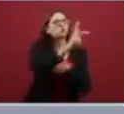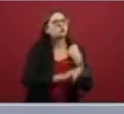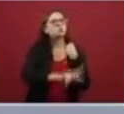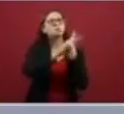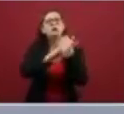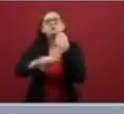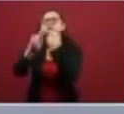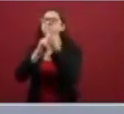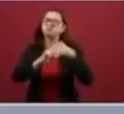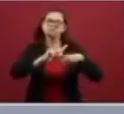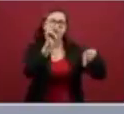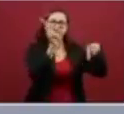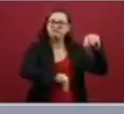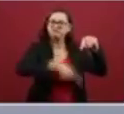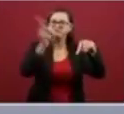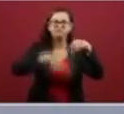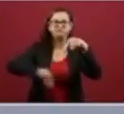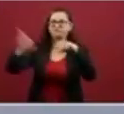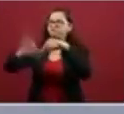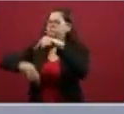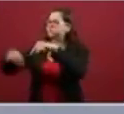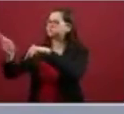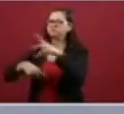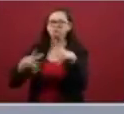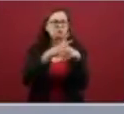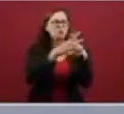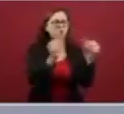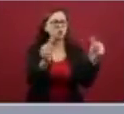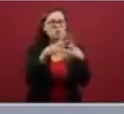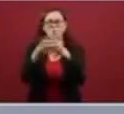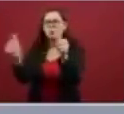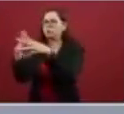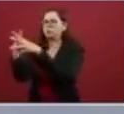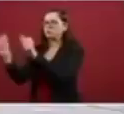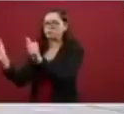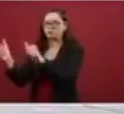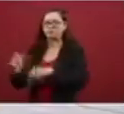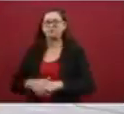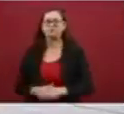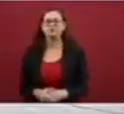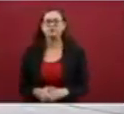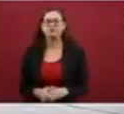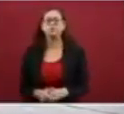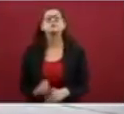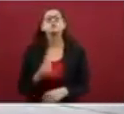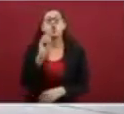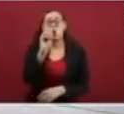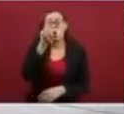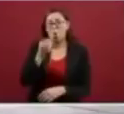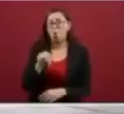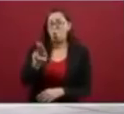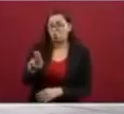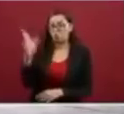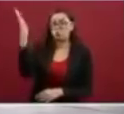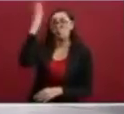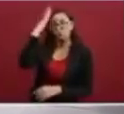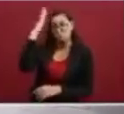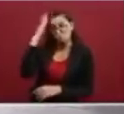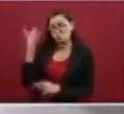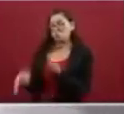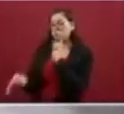Firmamos un acuerdo con la oficina de Naciones Unidas para